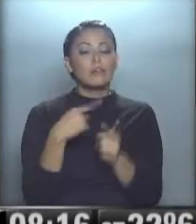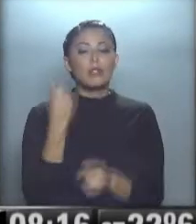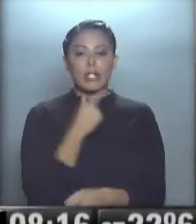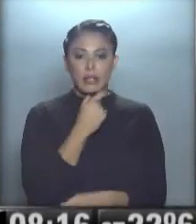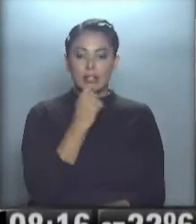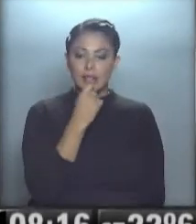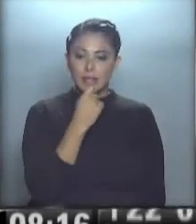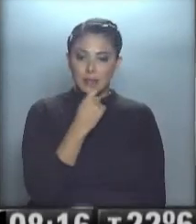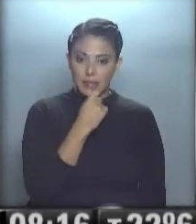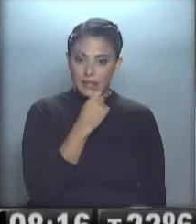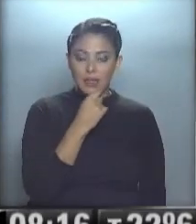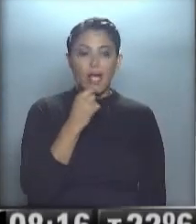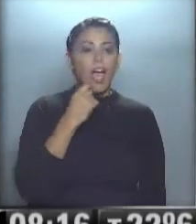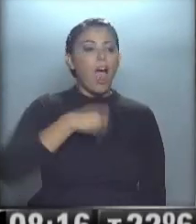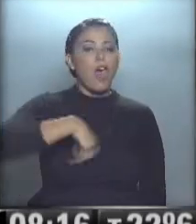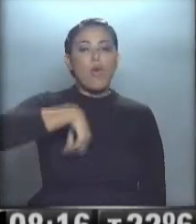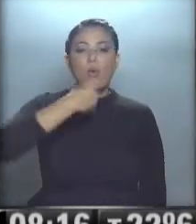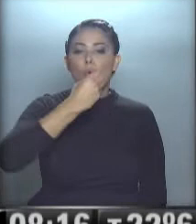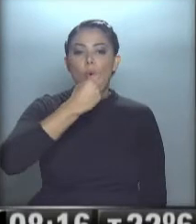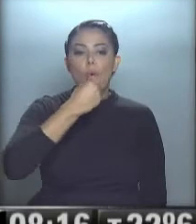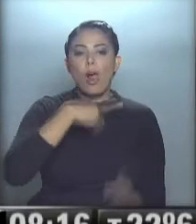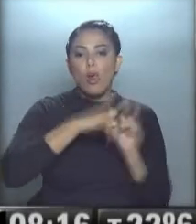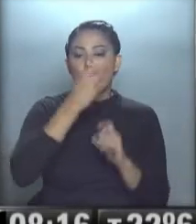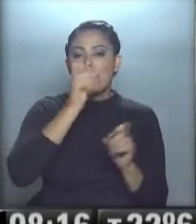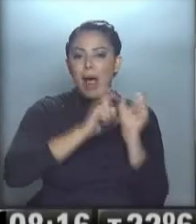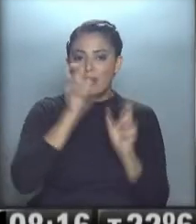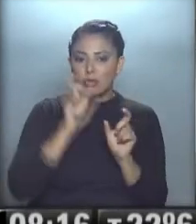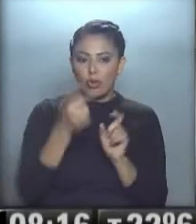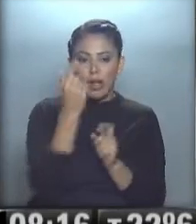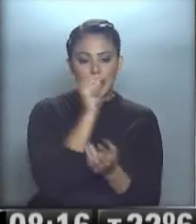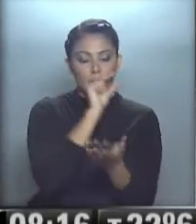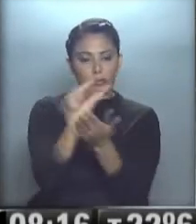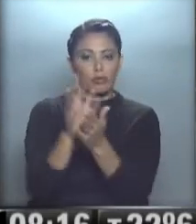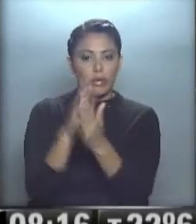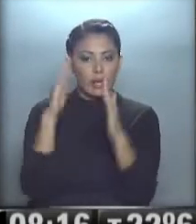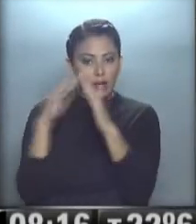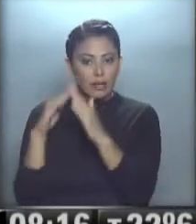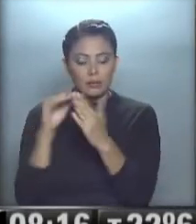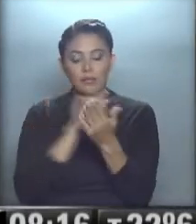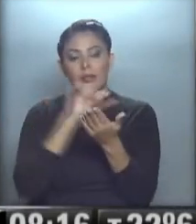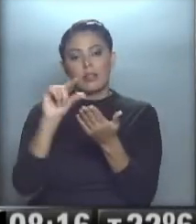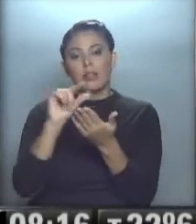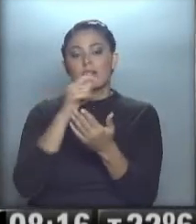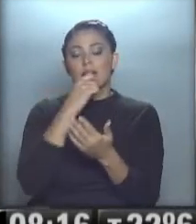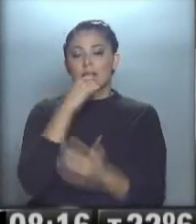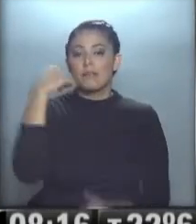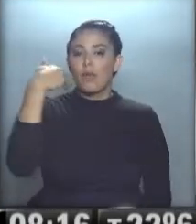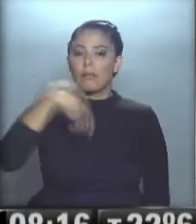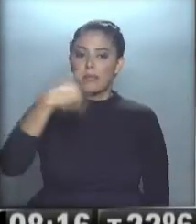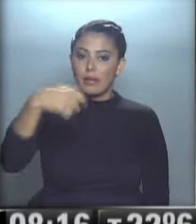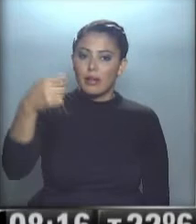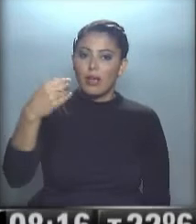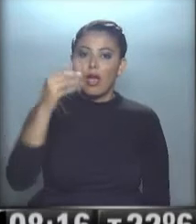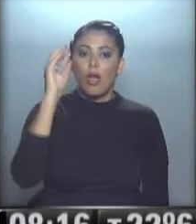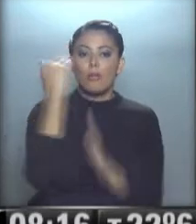cuando alguna persona que recibió un crédito hipotecario o el financiamiento del